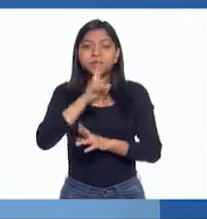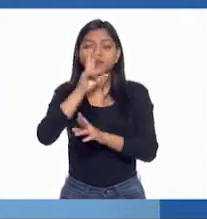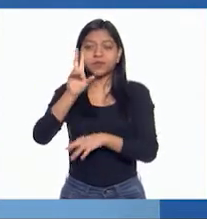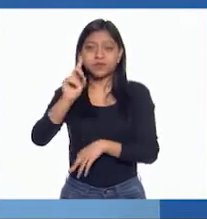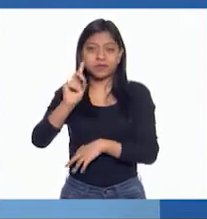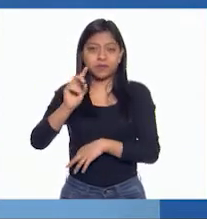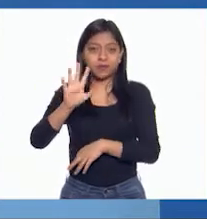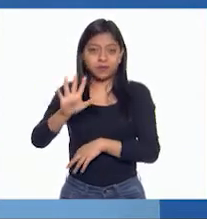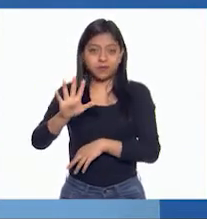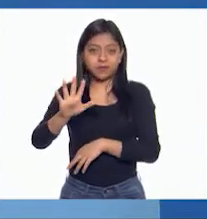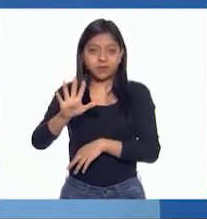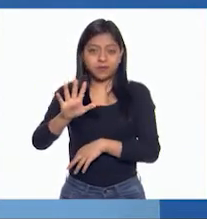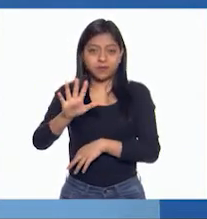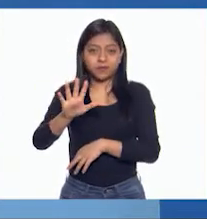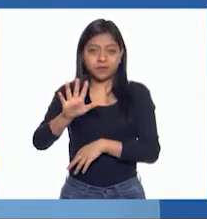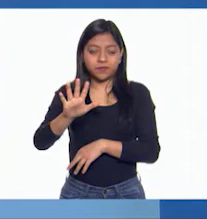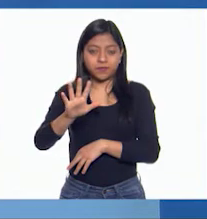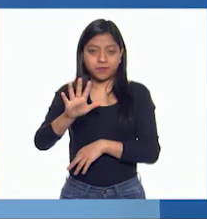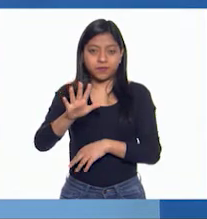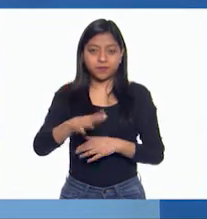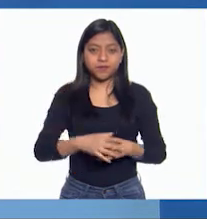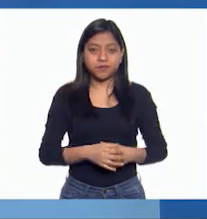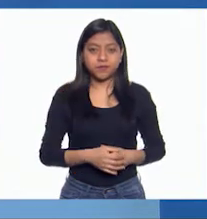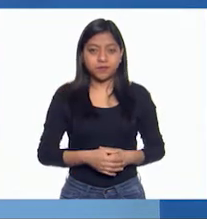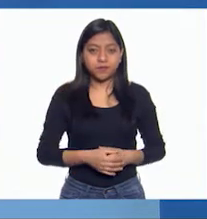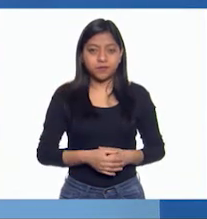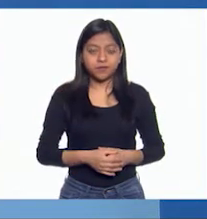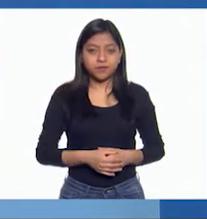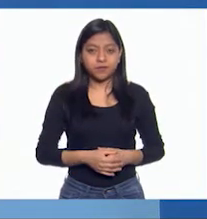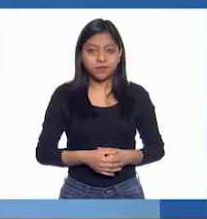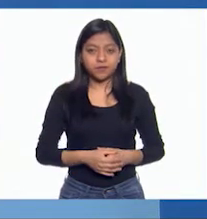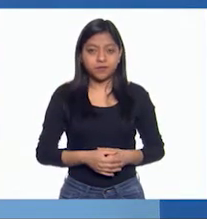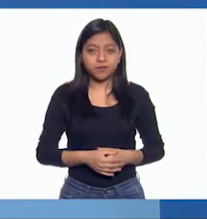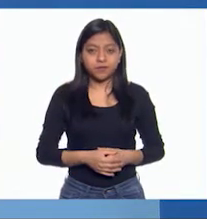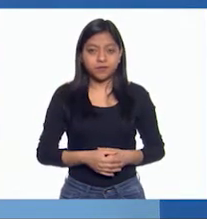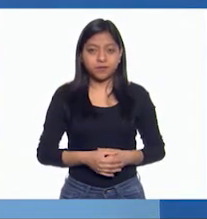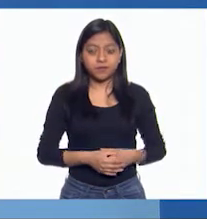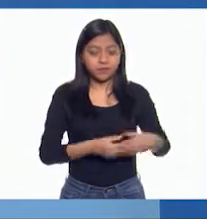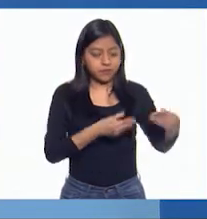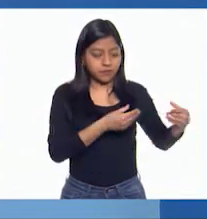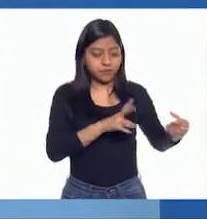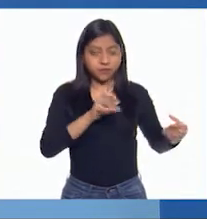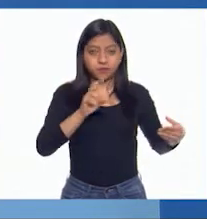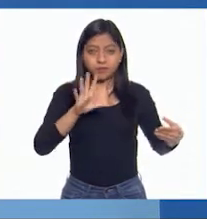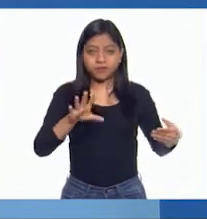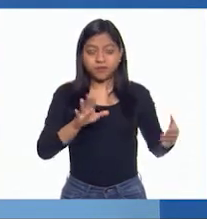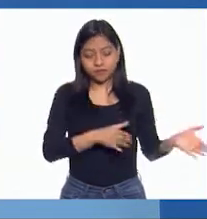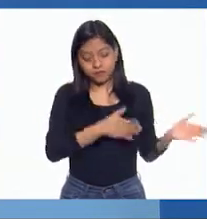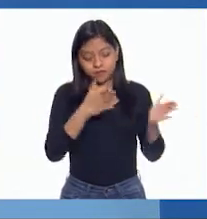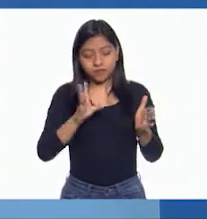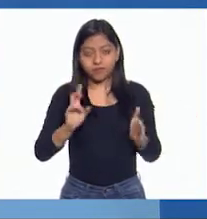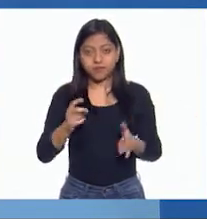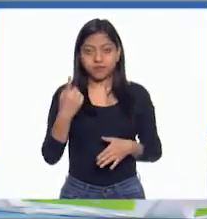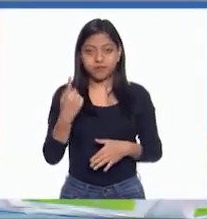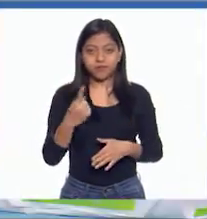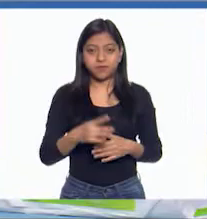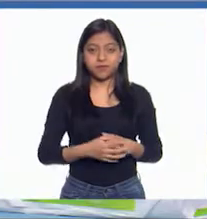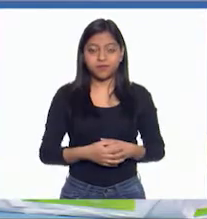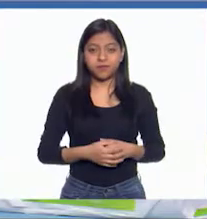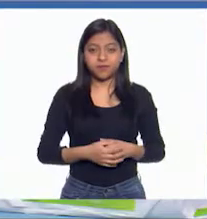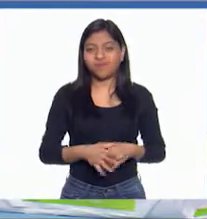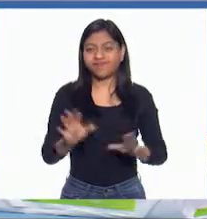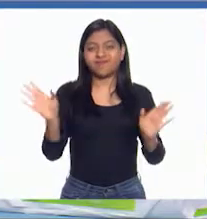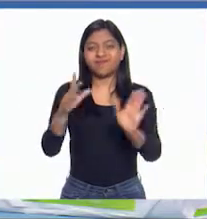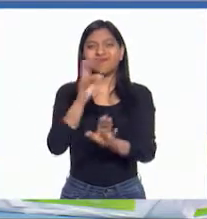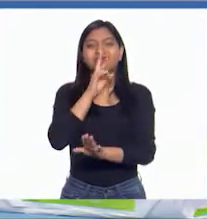35. Y los otros quedarían con 31 hojas cada paquete. Y si